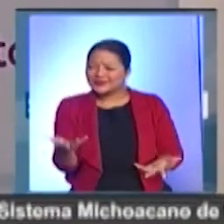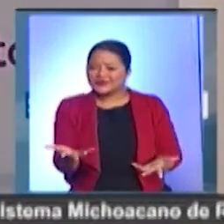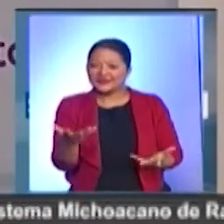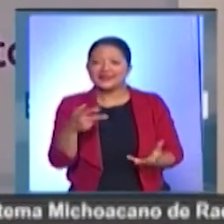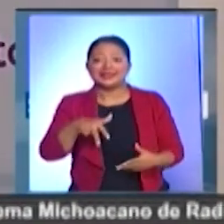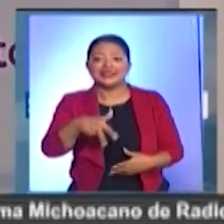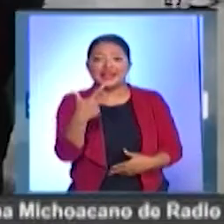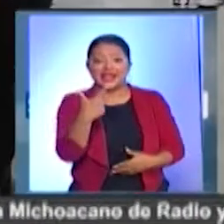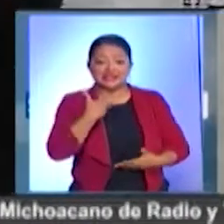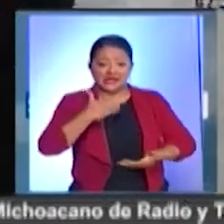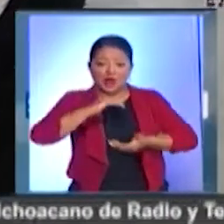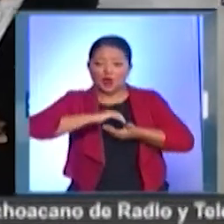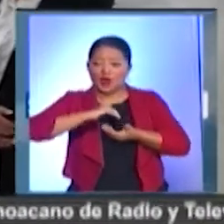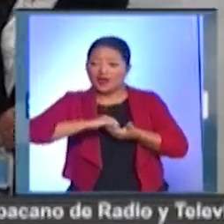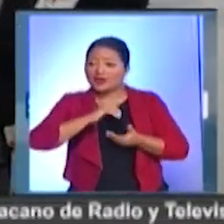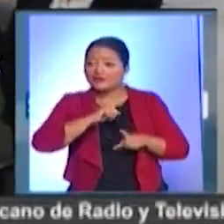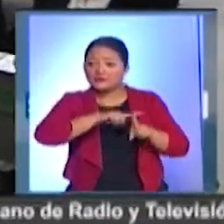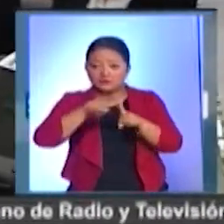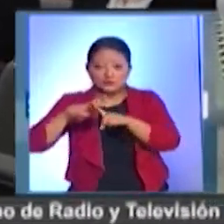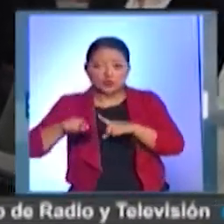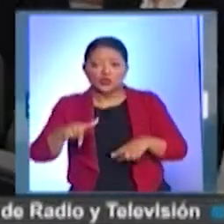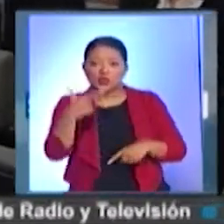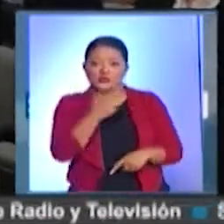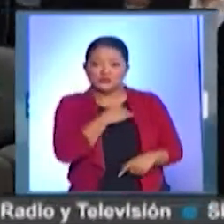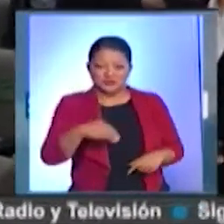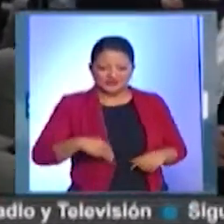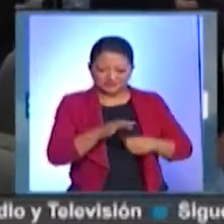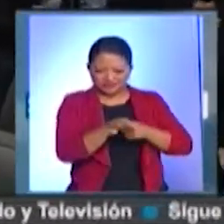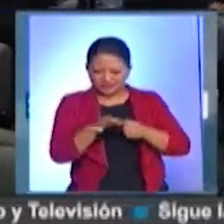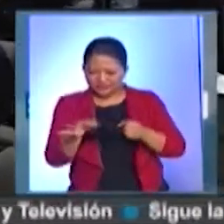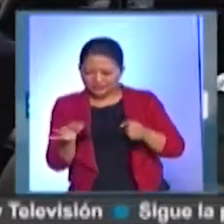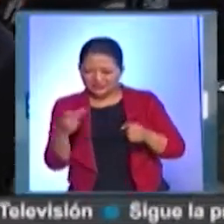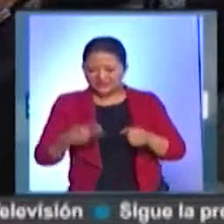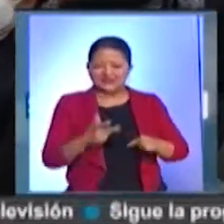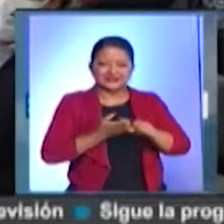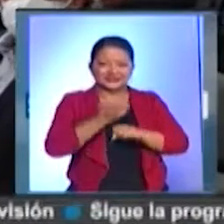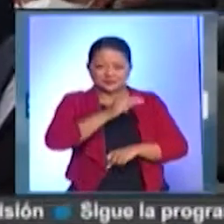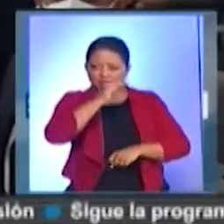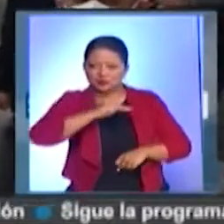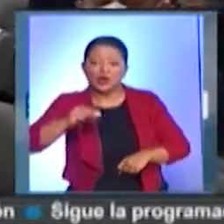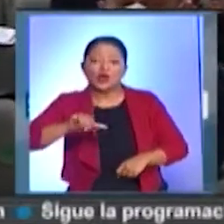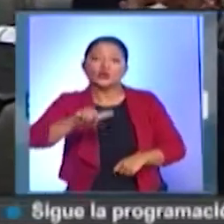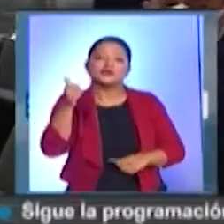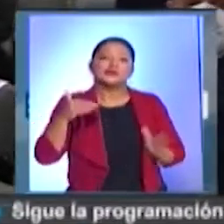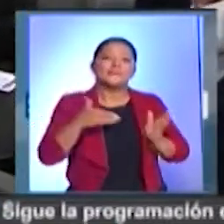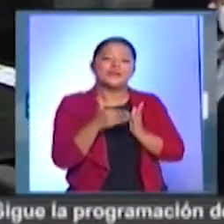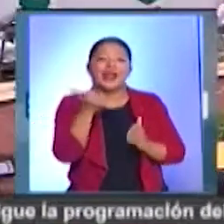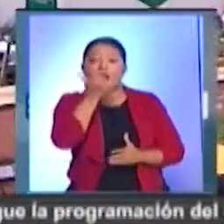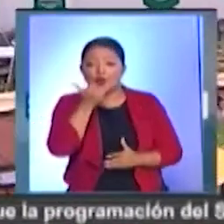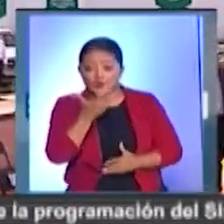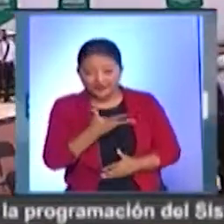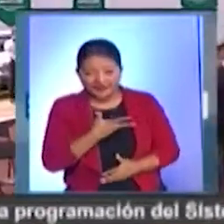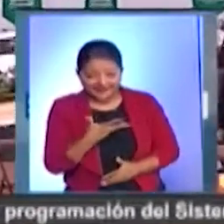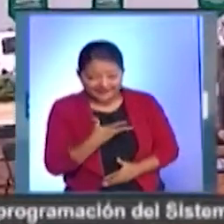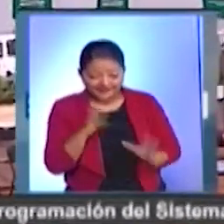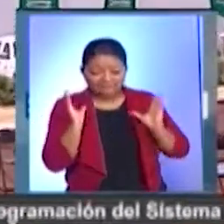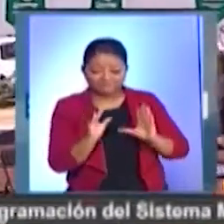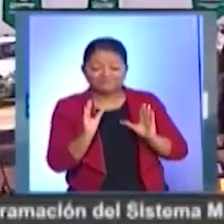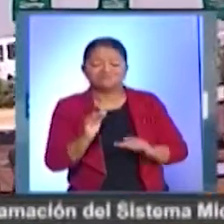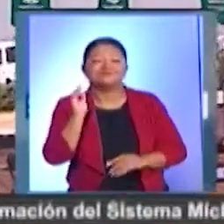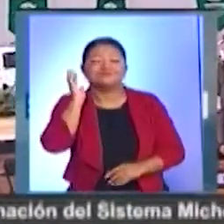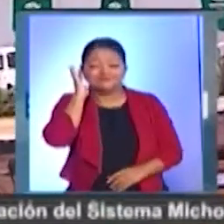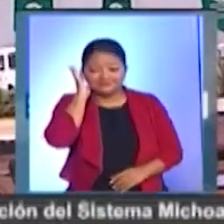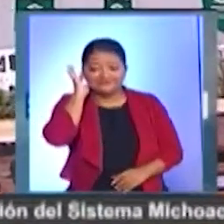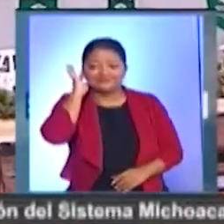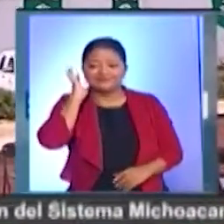13 planteles ubicados en 12 municipios de la entidad los cuales albergan a casi 11.000 alumnos para ese me noticias